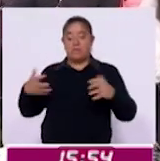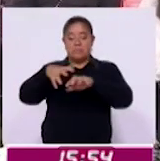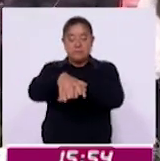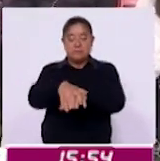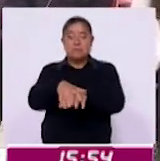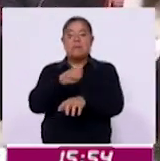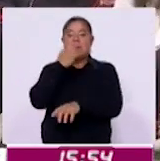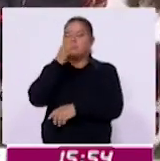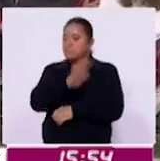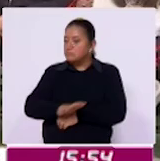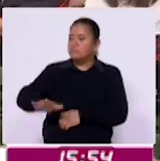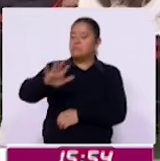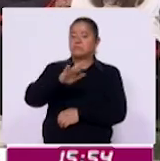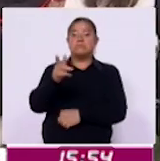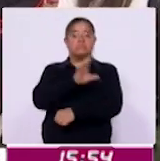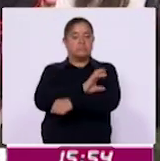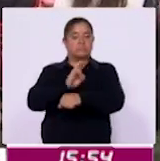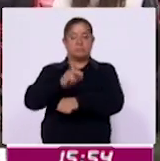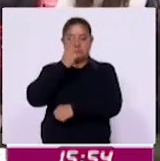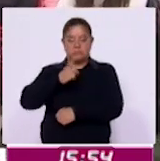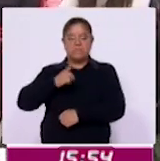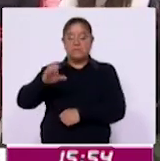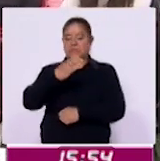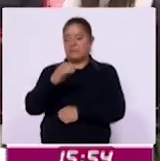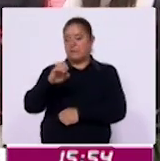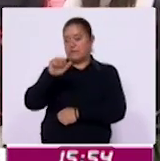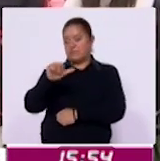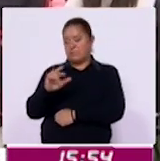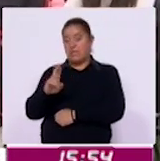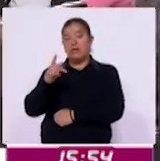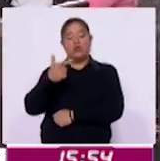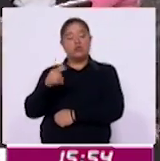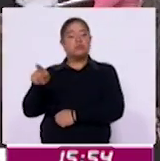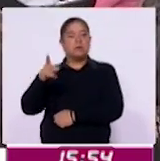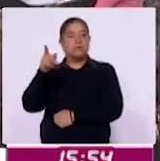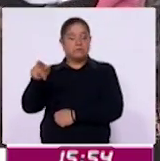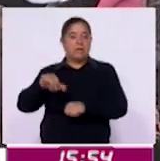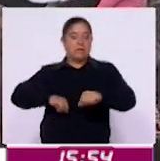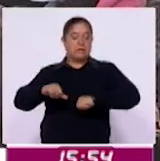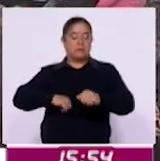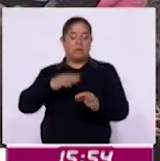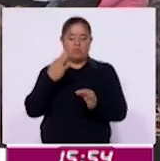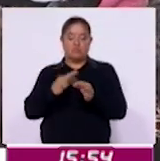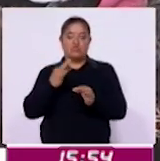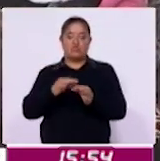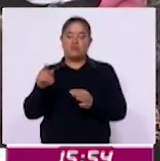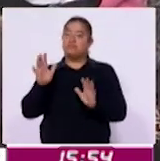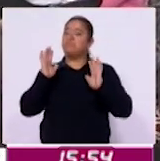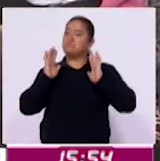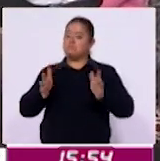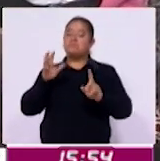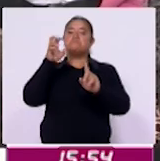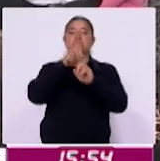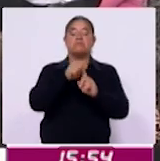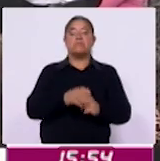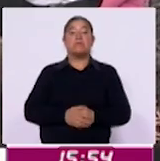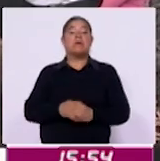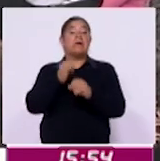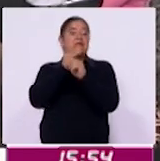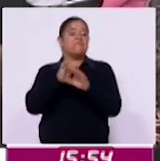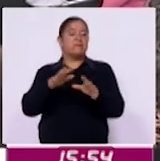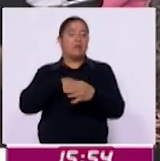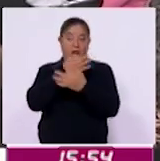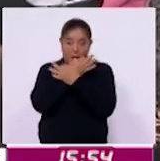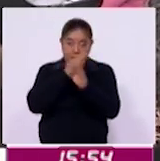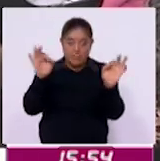la demarcación. De acuerdo al coordinador del programa César González, esta actividad ha cumplido al momento su cometido. La información que se brinda tiene